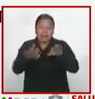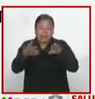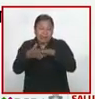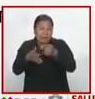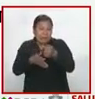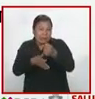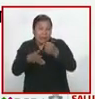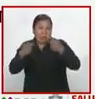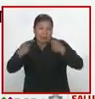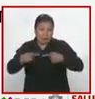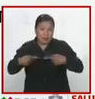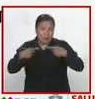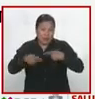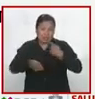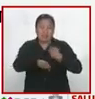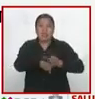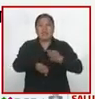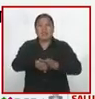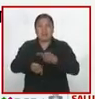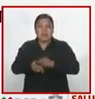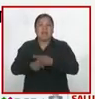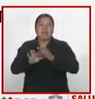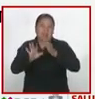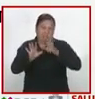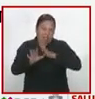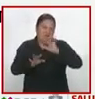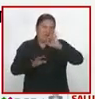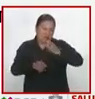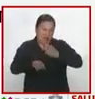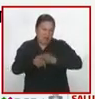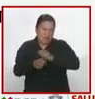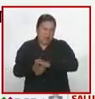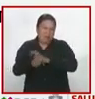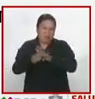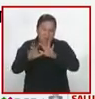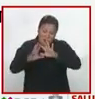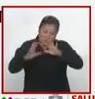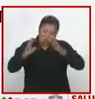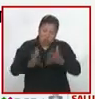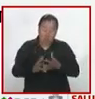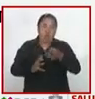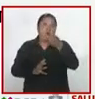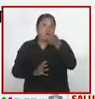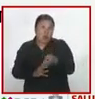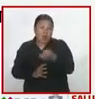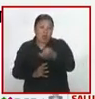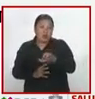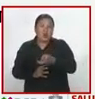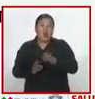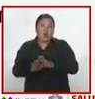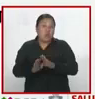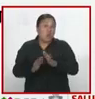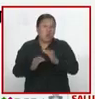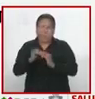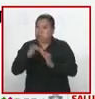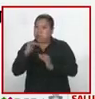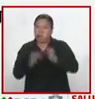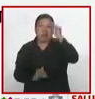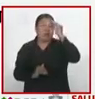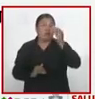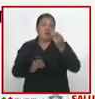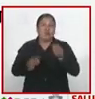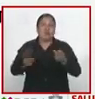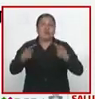millones de pacientes enfermos confirmados en el mundo seguramente pues estas cifras son mucho mayores verdad muchas